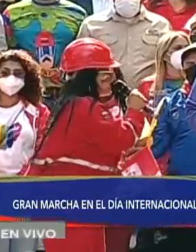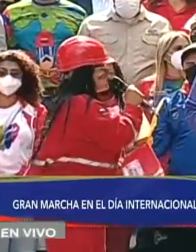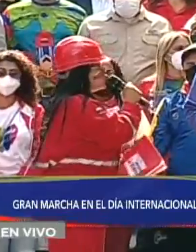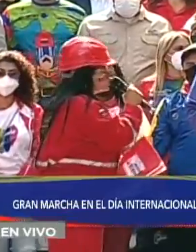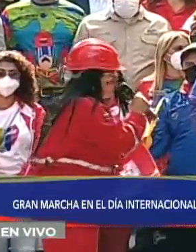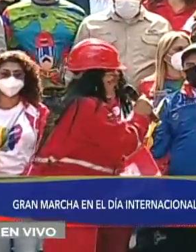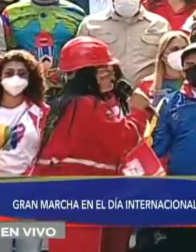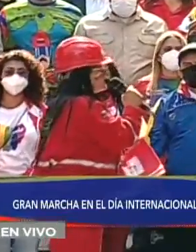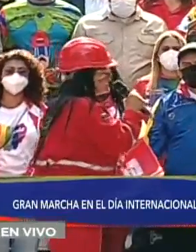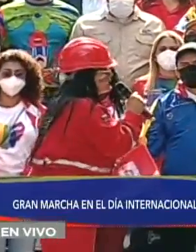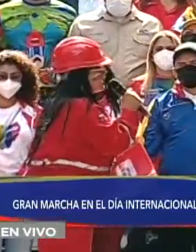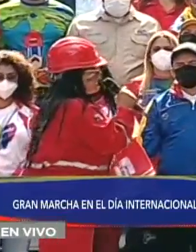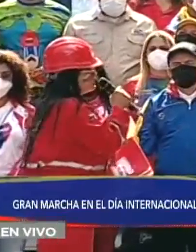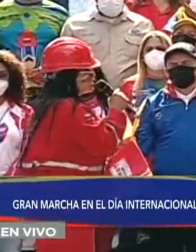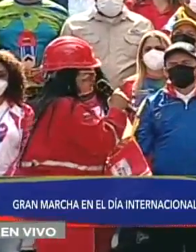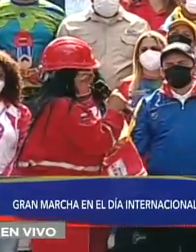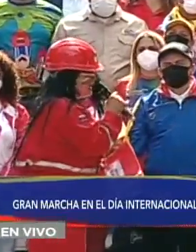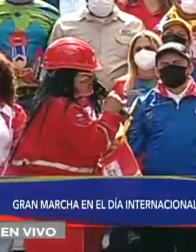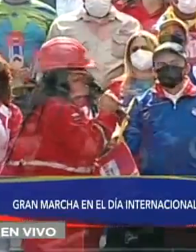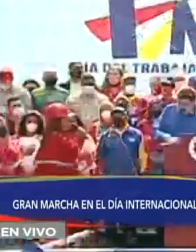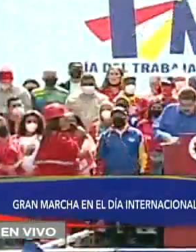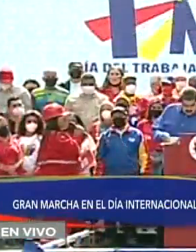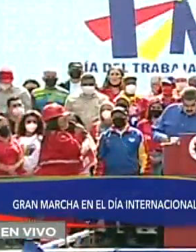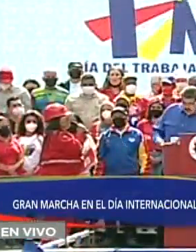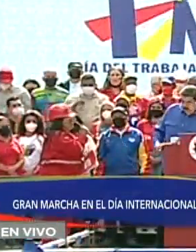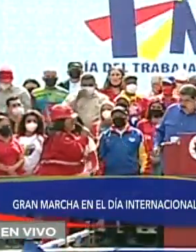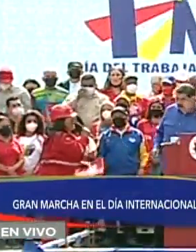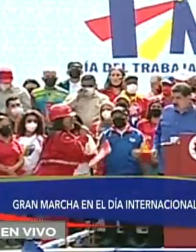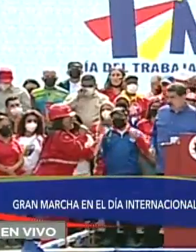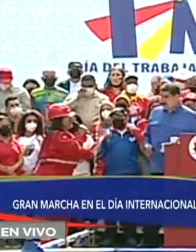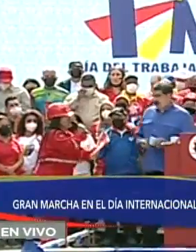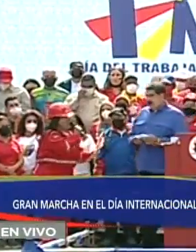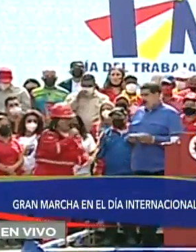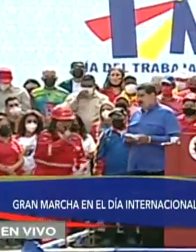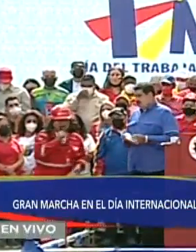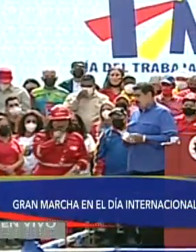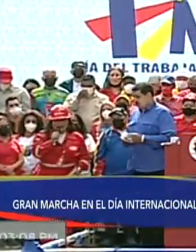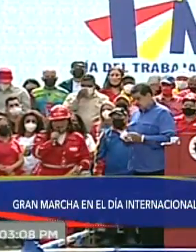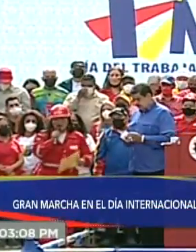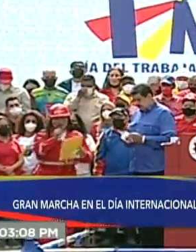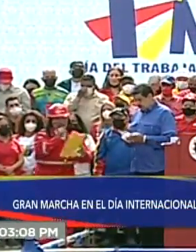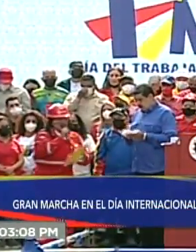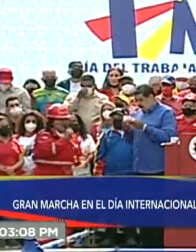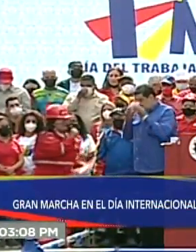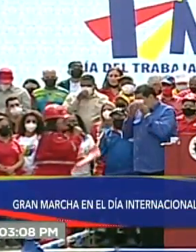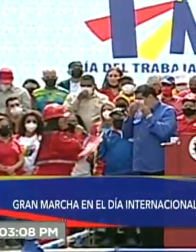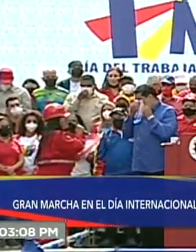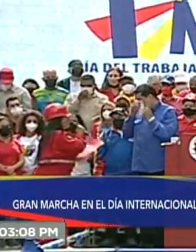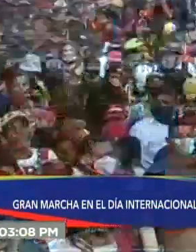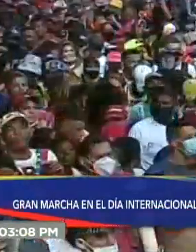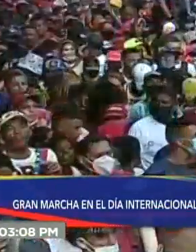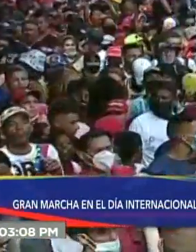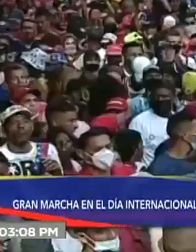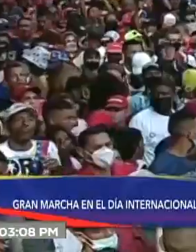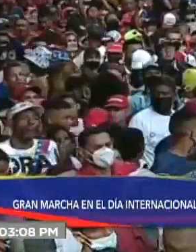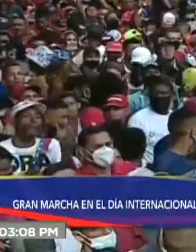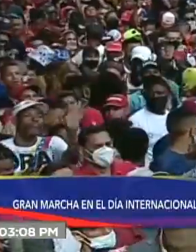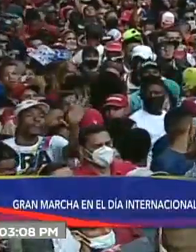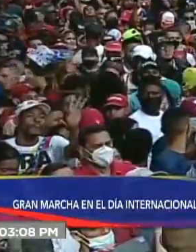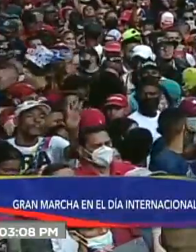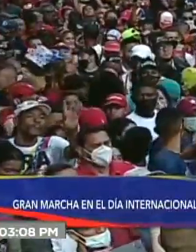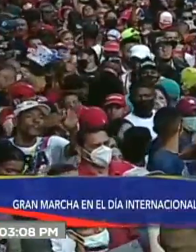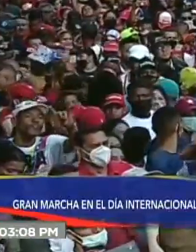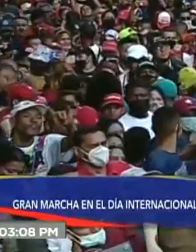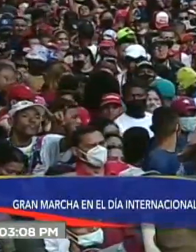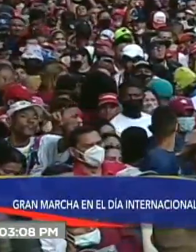y fomentar la cultura estadística en nuestro país para poder generar políticas realmente sustentadas en el